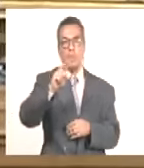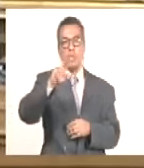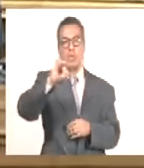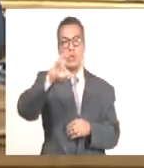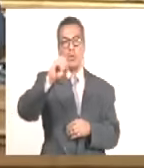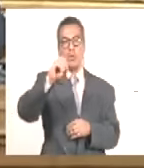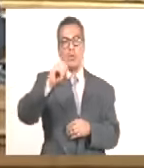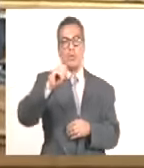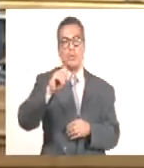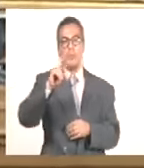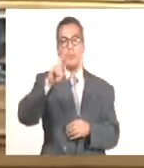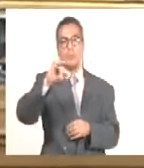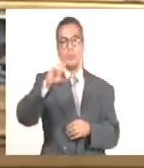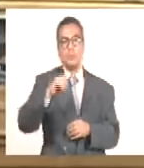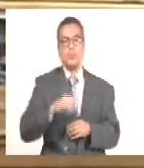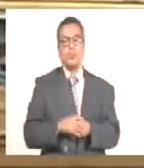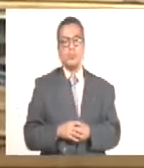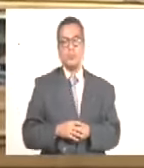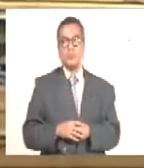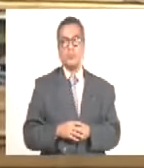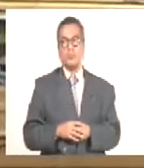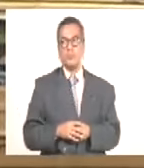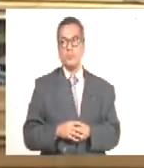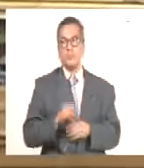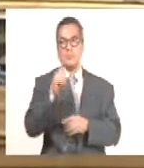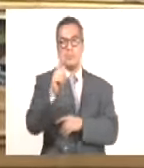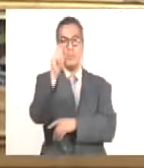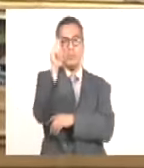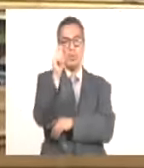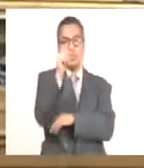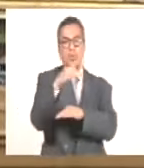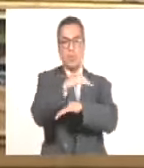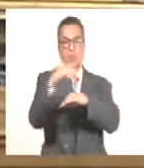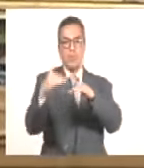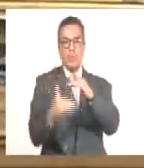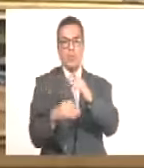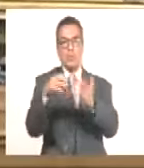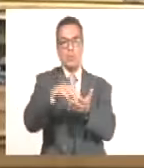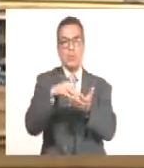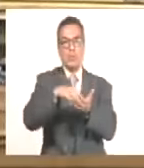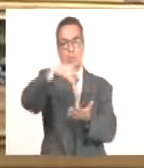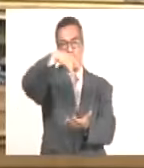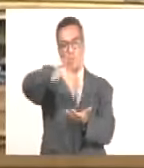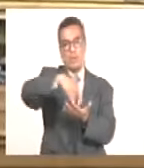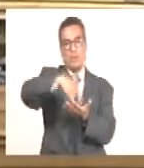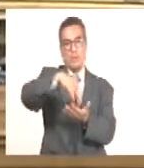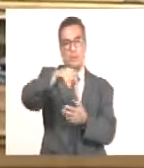Octavio Reinaldo Horta González, quien es diputado suplente por el Estado Carabobo,